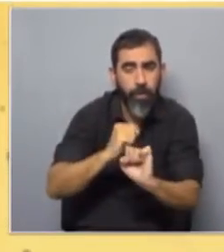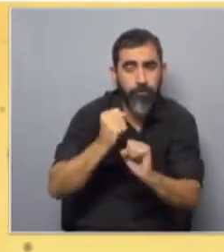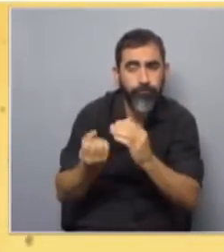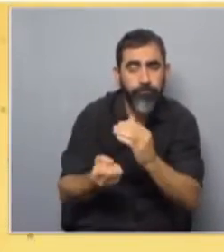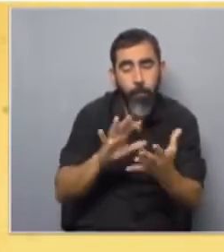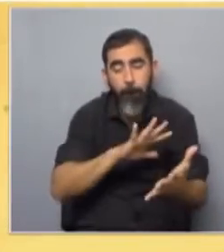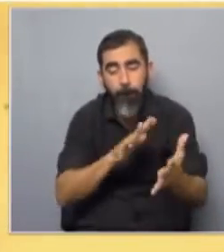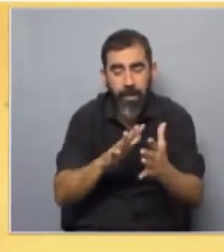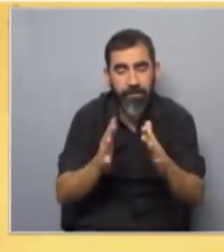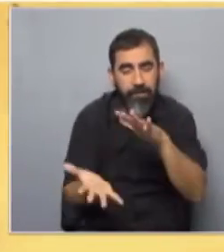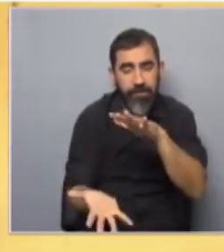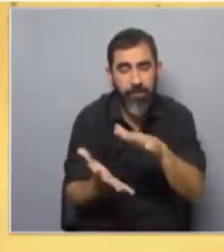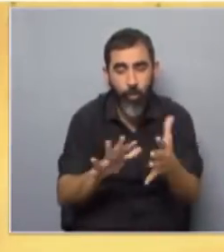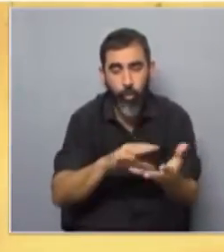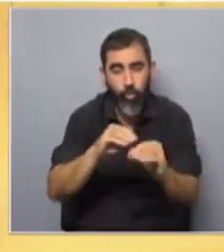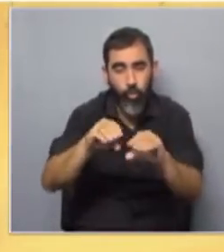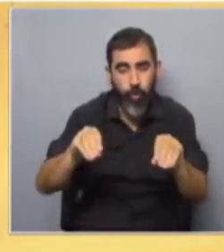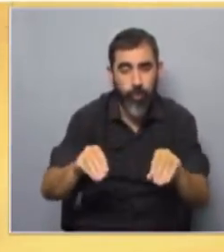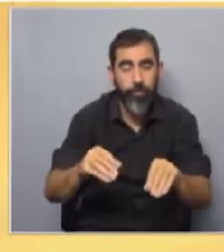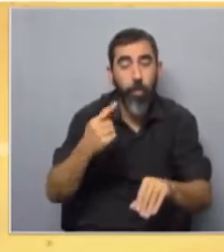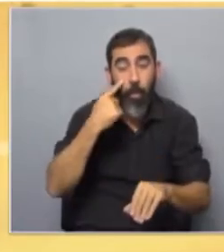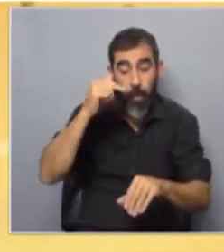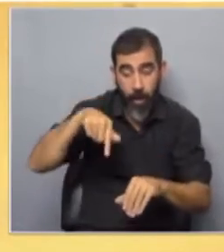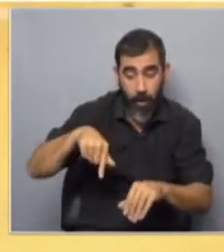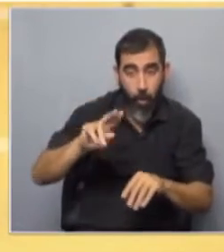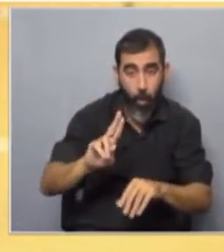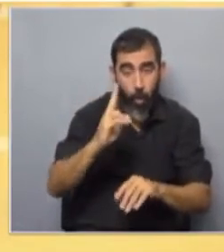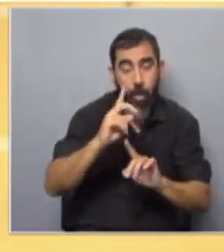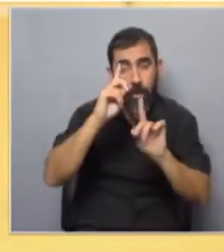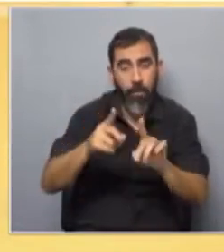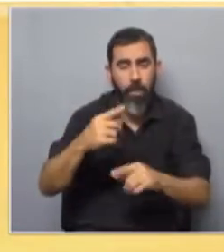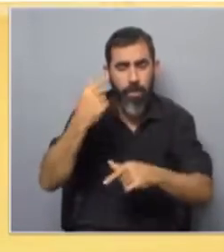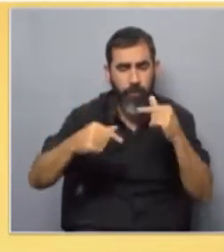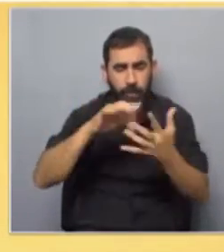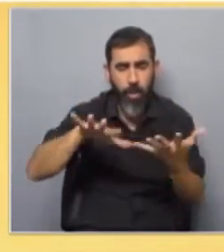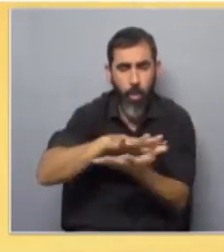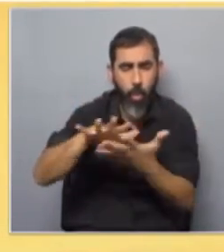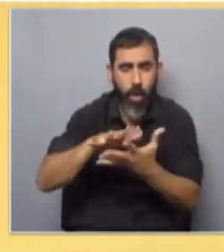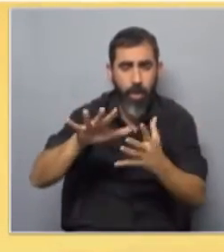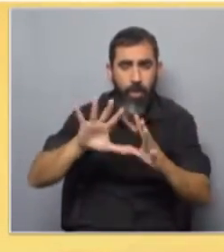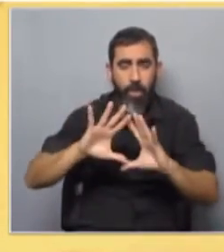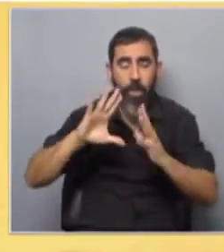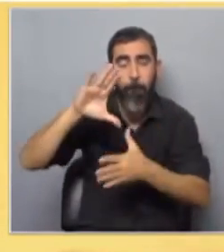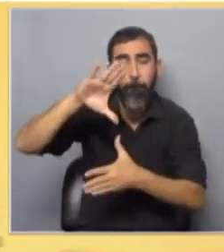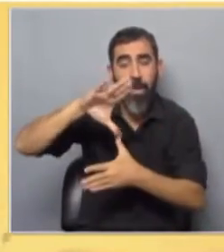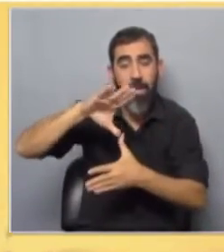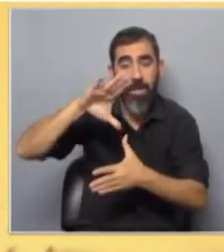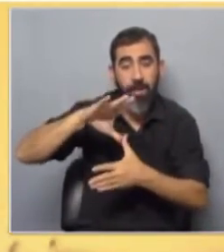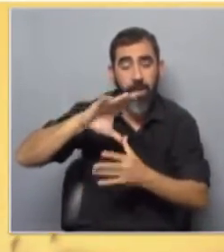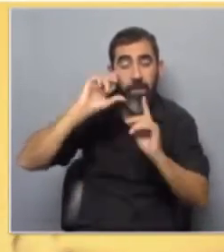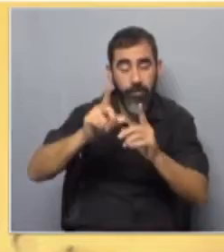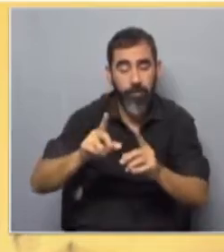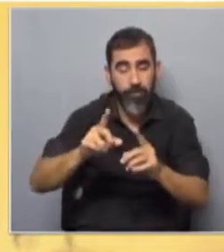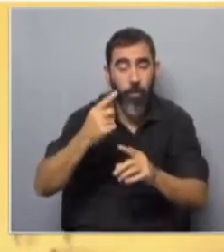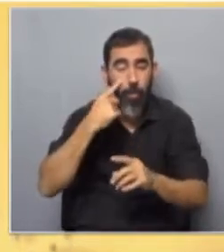algo parecido. Algo que se está intentando no solo aquí, sino que en muchas partes del continente americano,